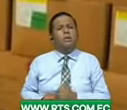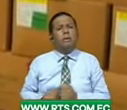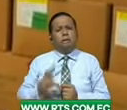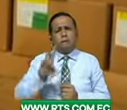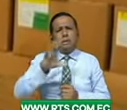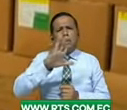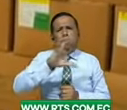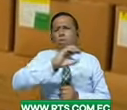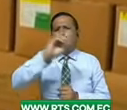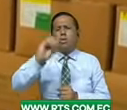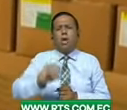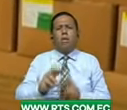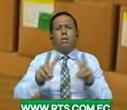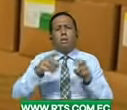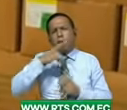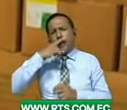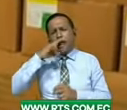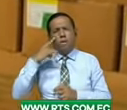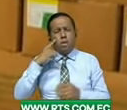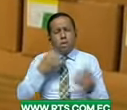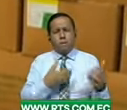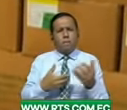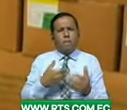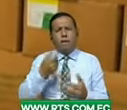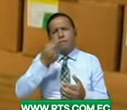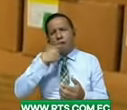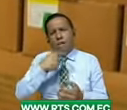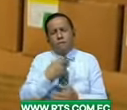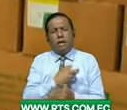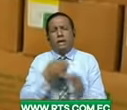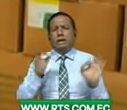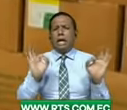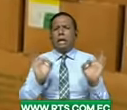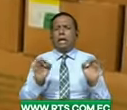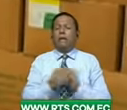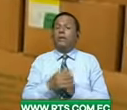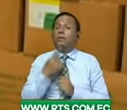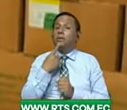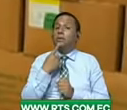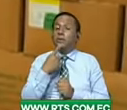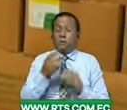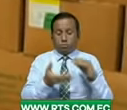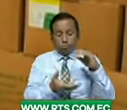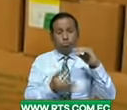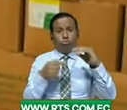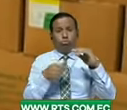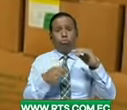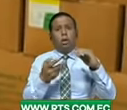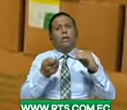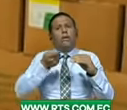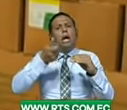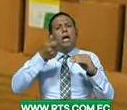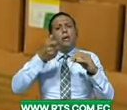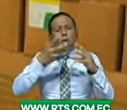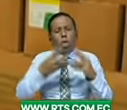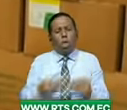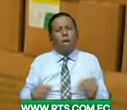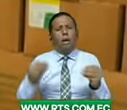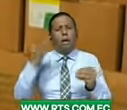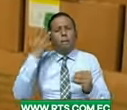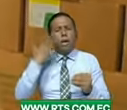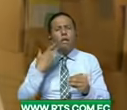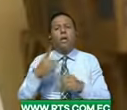infantil. También se pronunció sobre las medicinas que estaban a punto de caducarse y que fueron adquiridas a la empresa pública de la